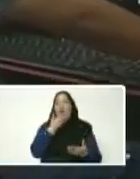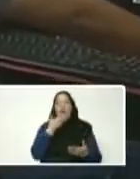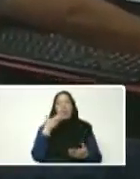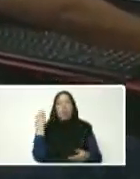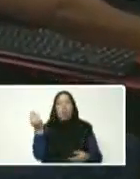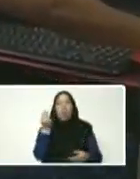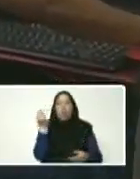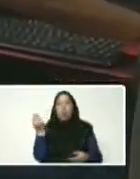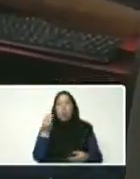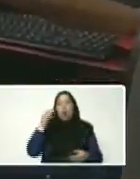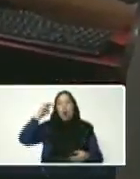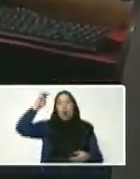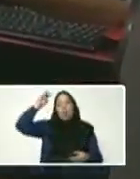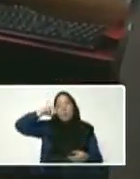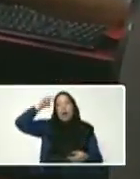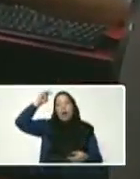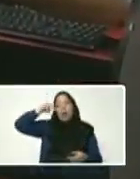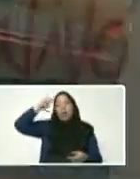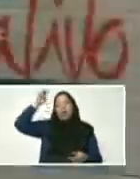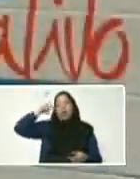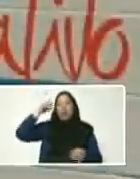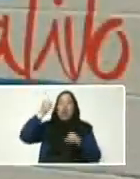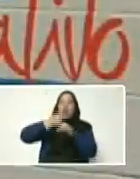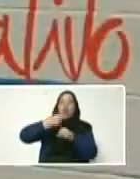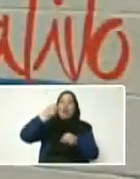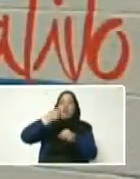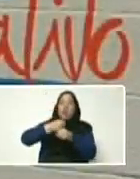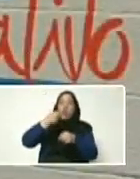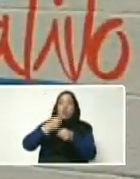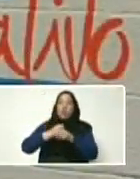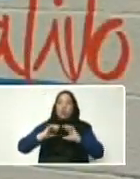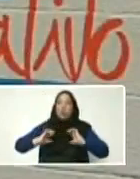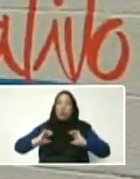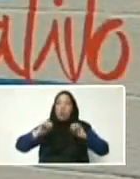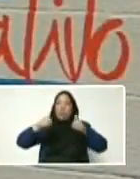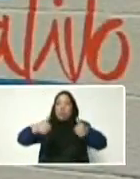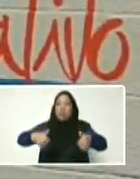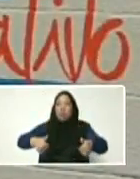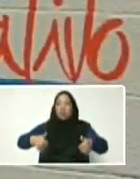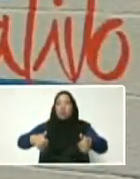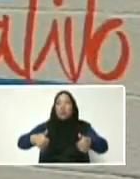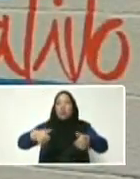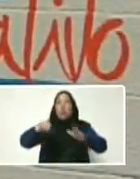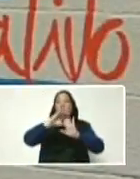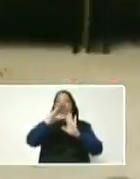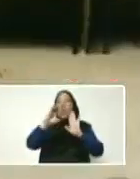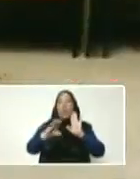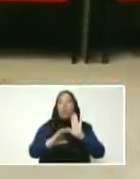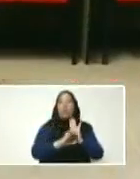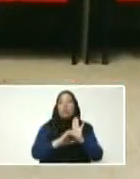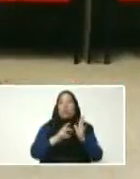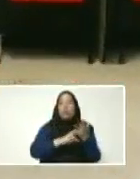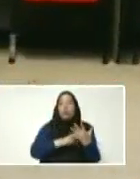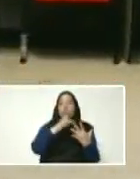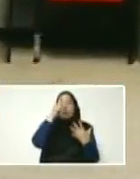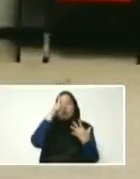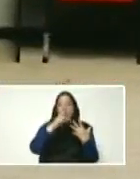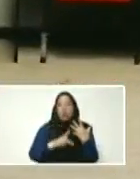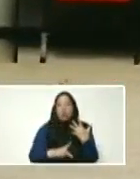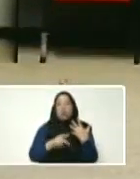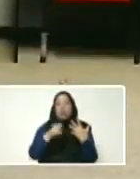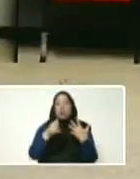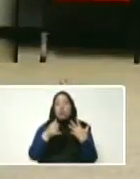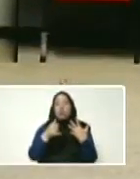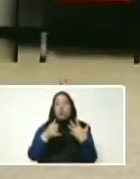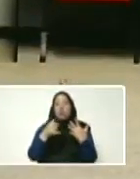de nuestros maestros en este momento, de los trabajadores que están comenzando ese curso del Plan Nacional de Formación